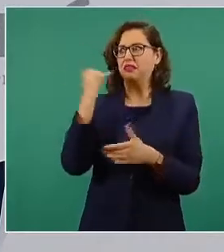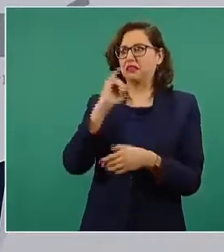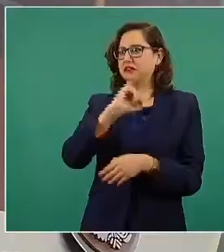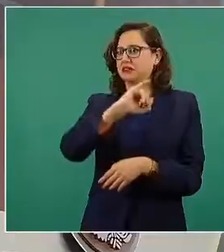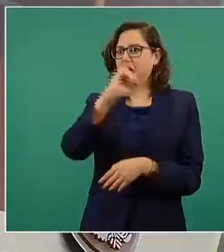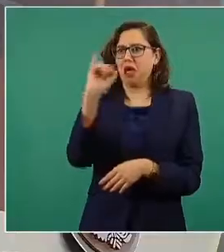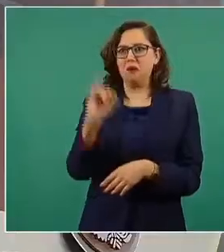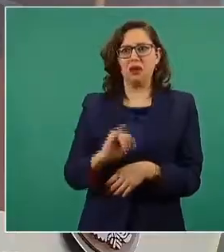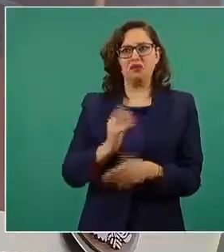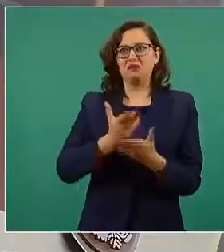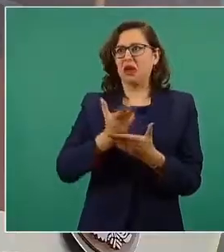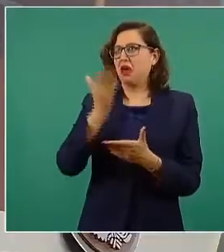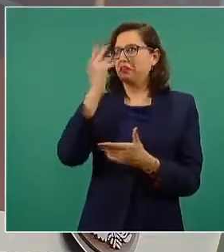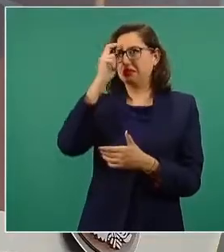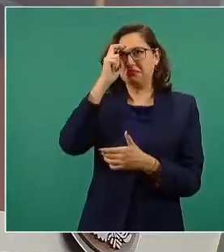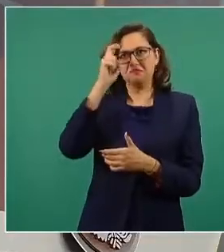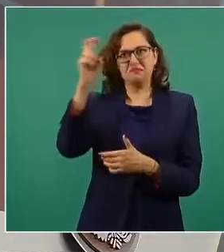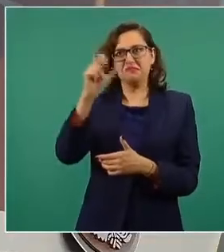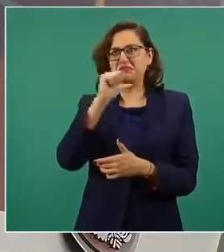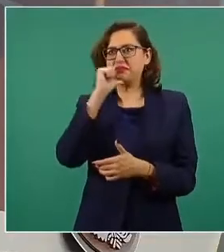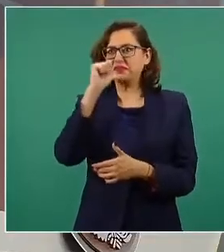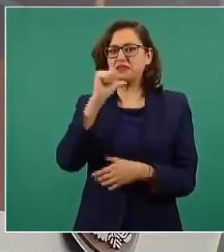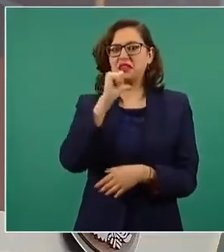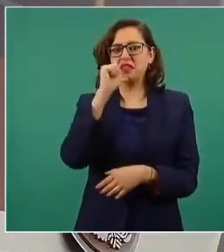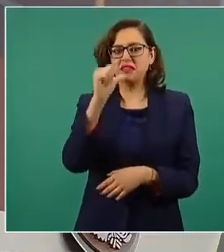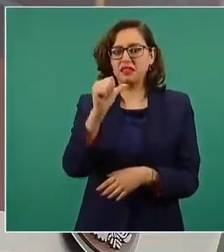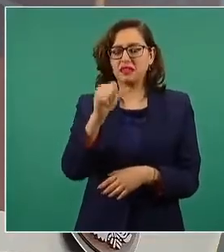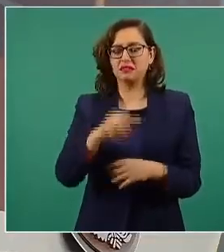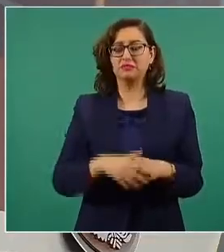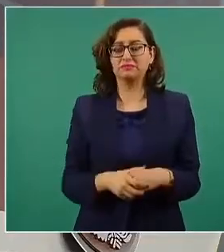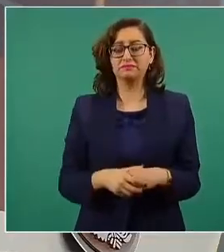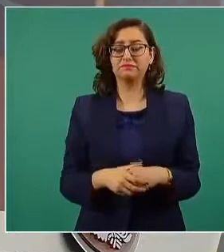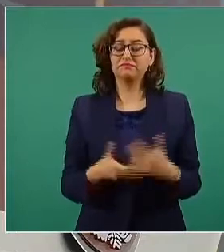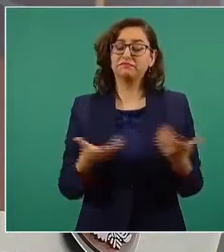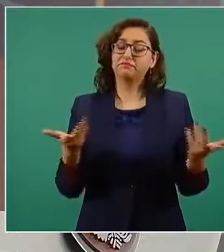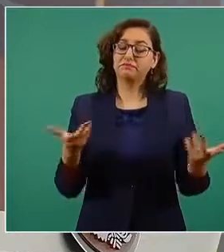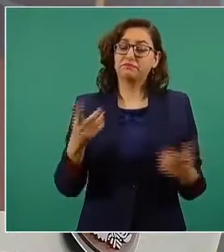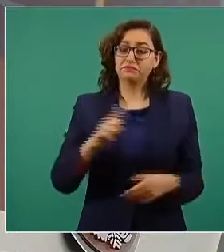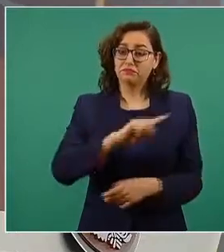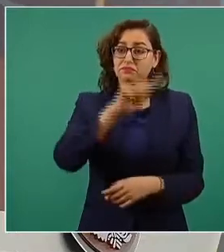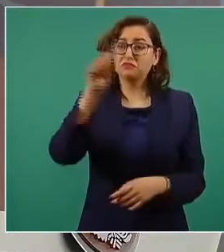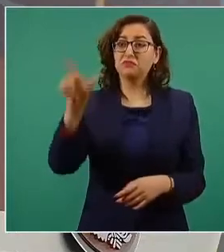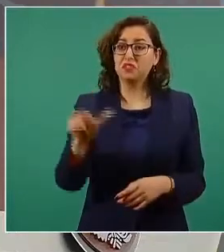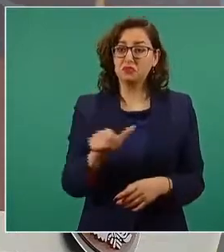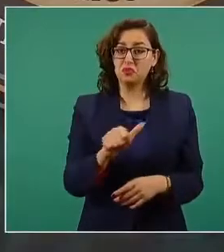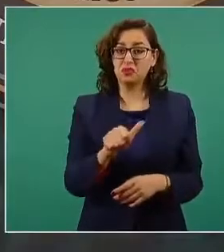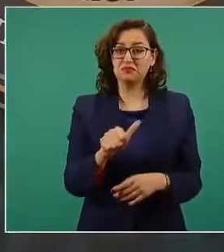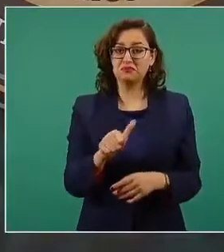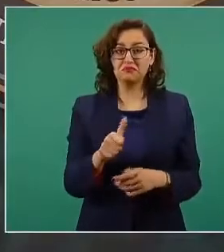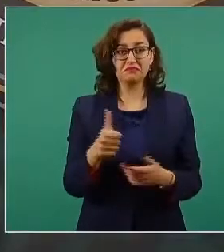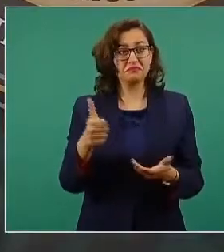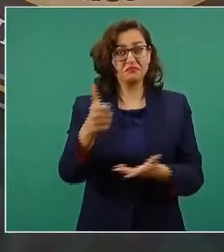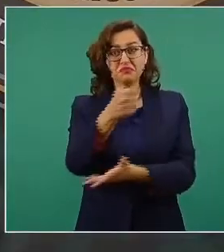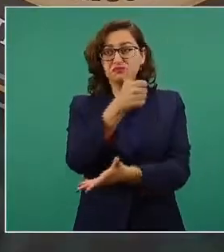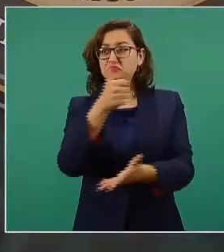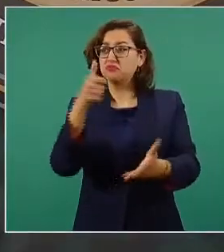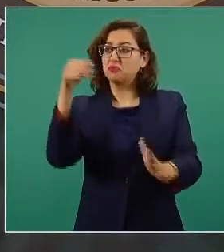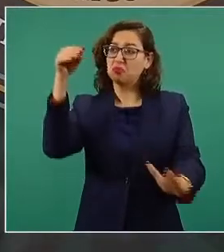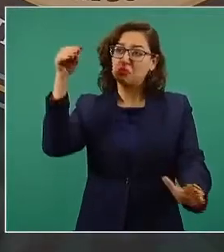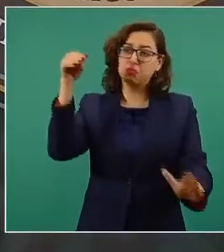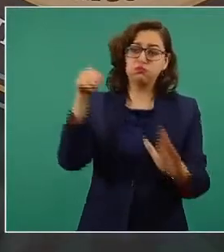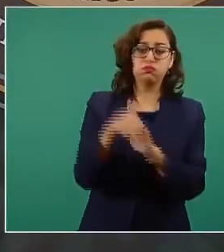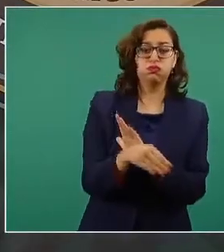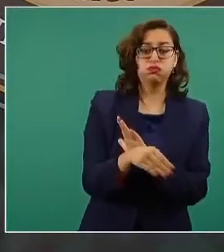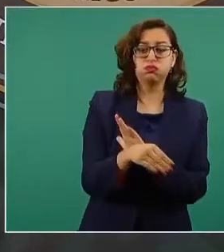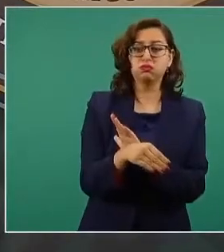soñadas como veíamos. La caída del México Tenochtitlan abrió una historia de epidemias, abusos